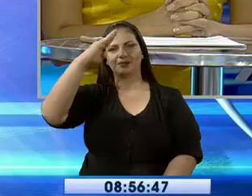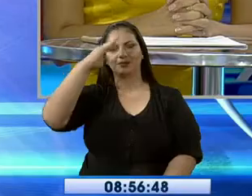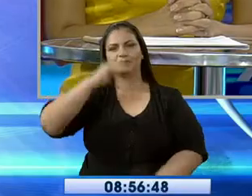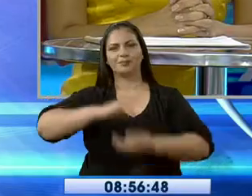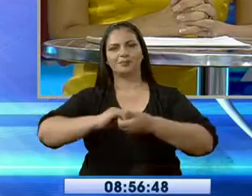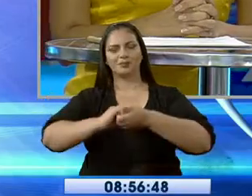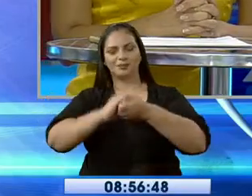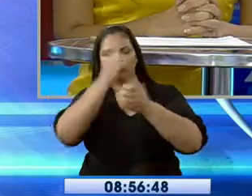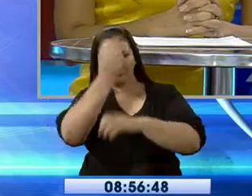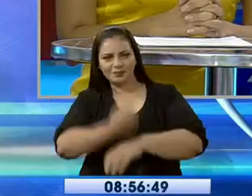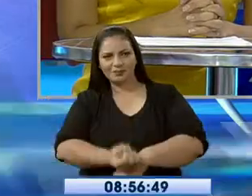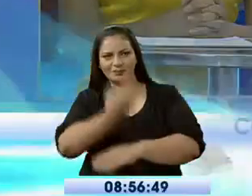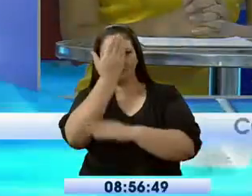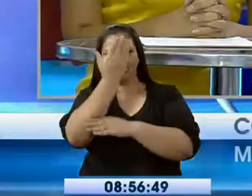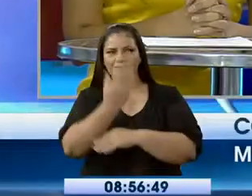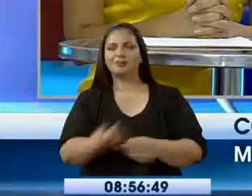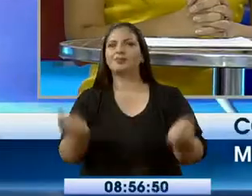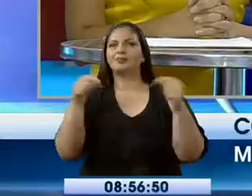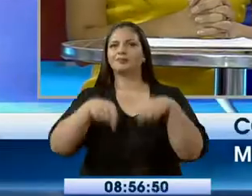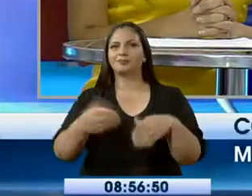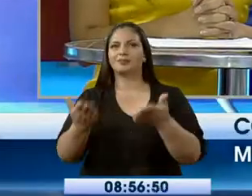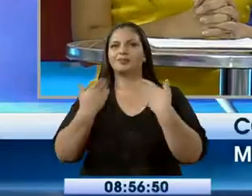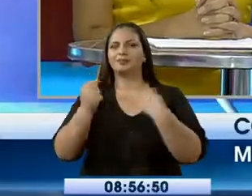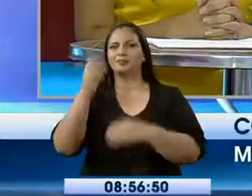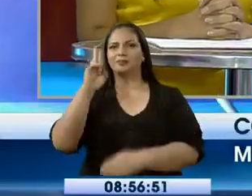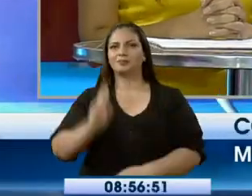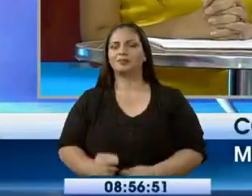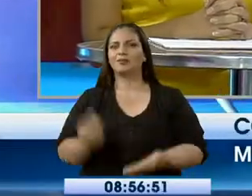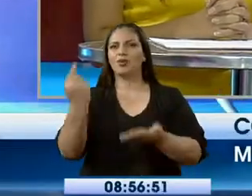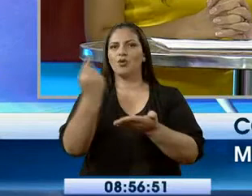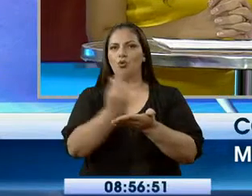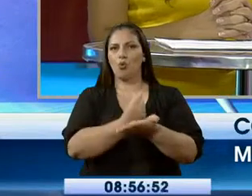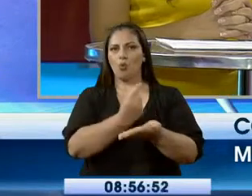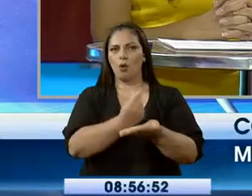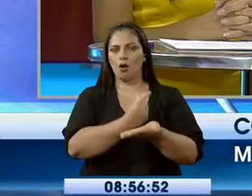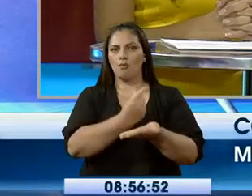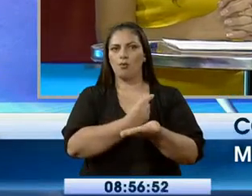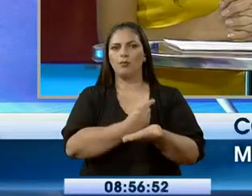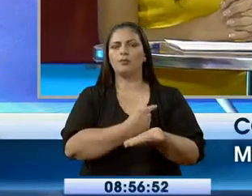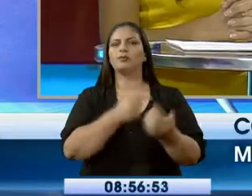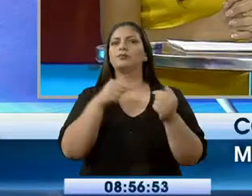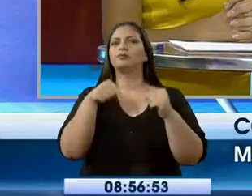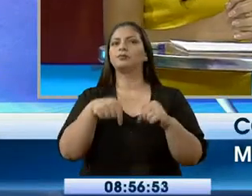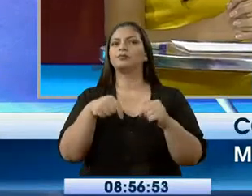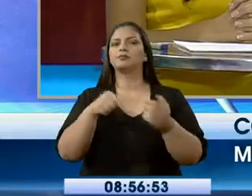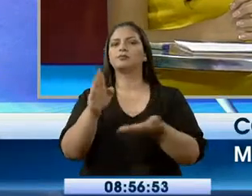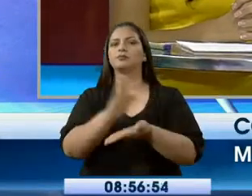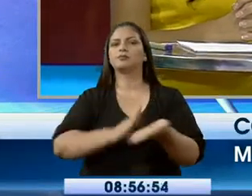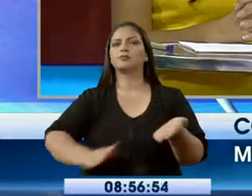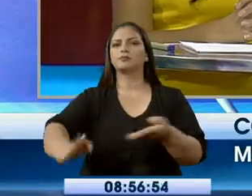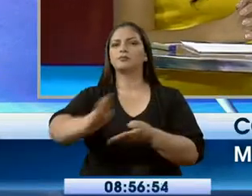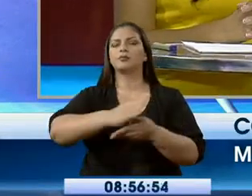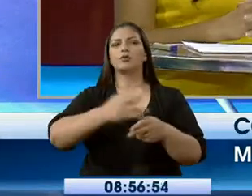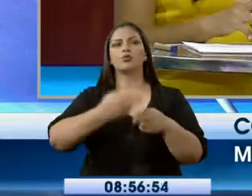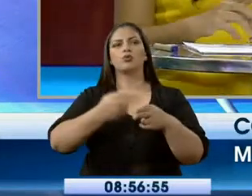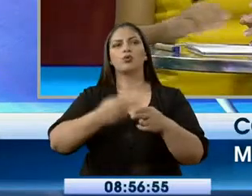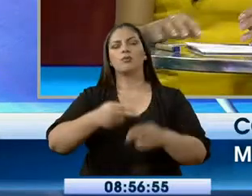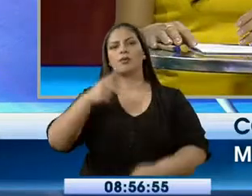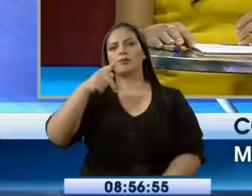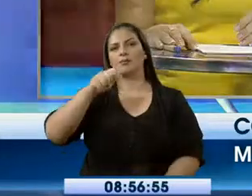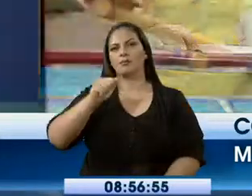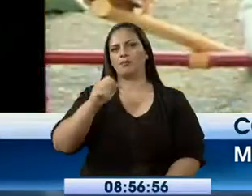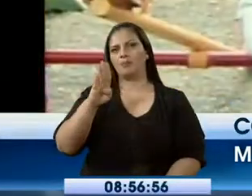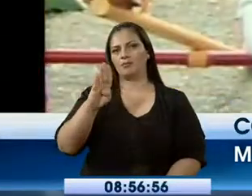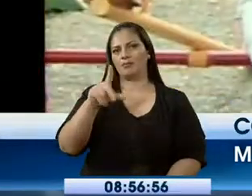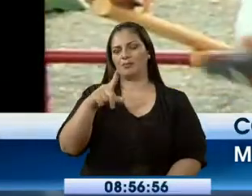barrio. Buenos días, seguimos aquí al sur de Guayaquil, estamos en el Guasmo, en donde encontramos el parque aquí de la cooperativa